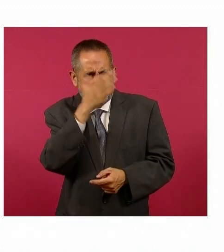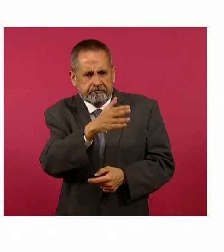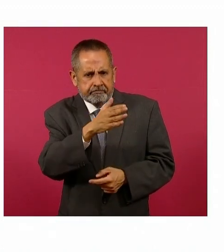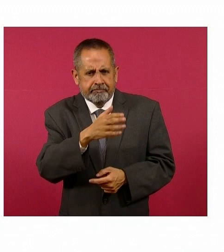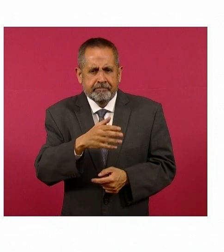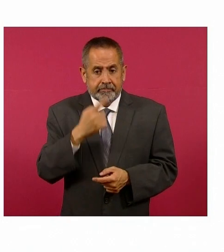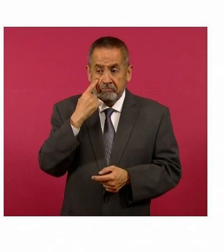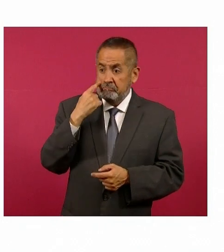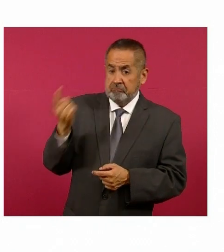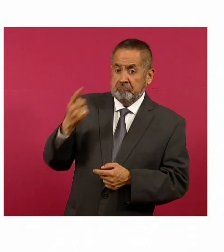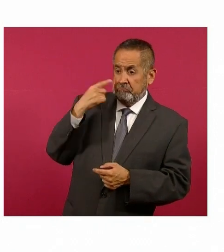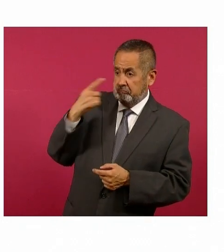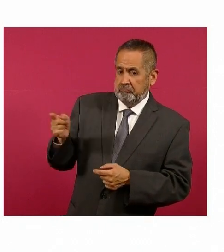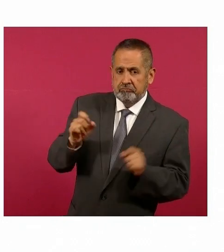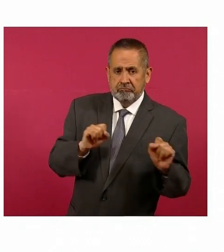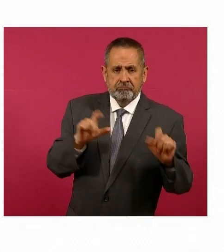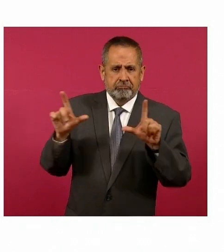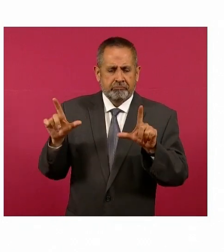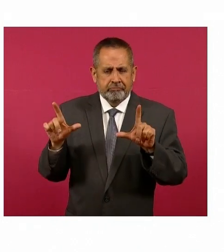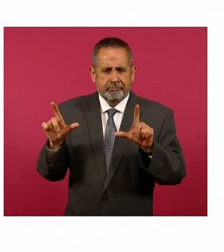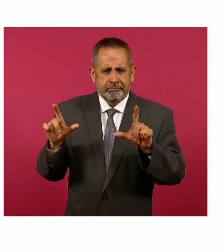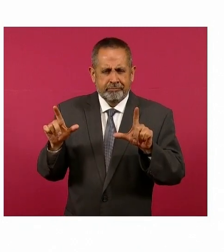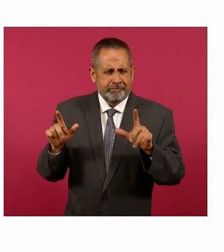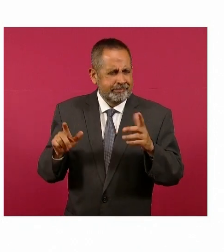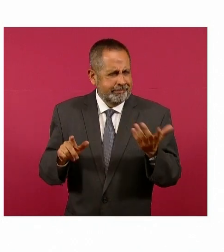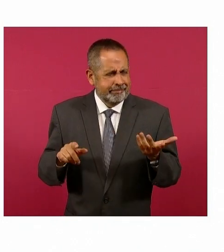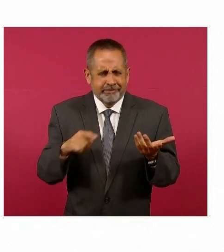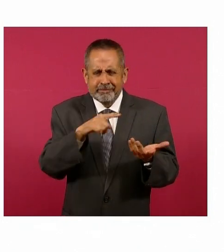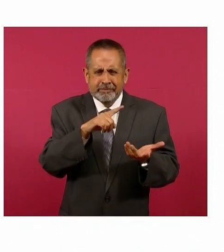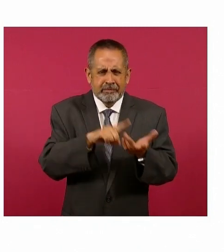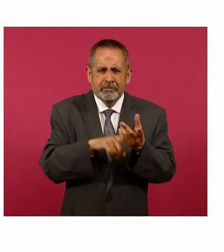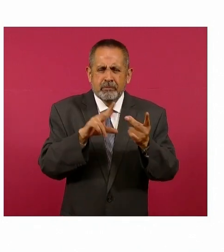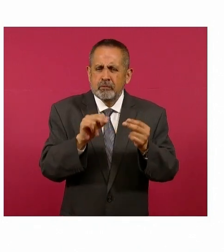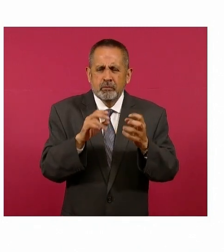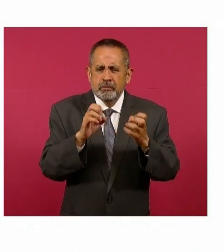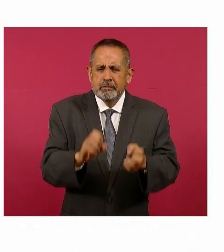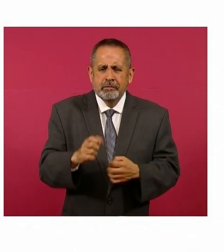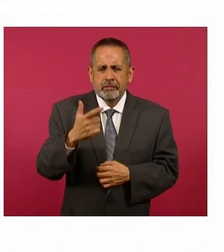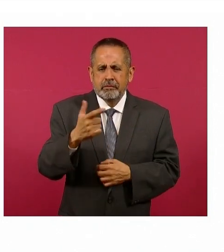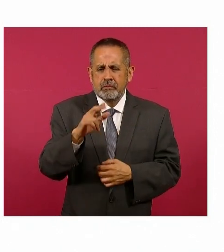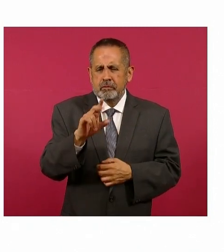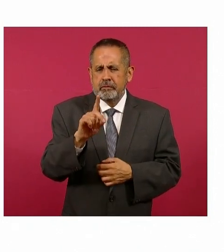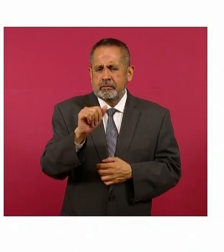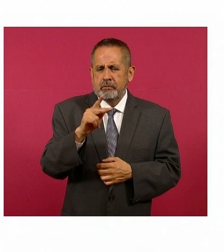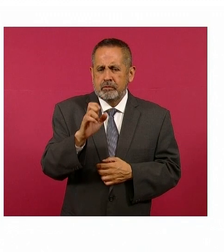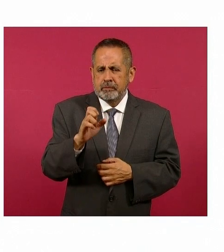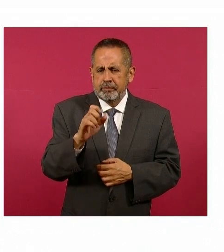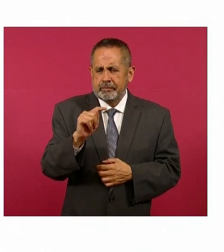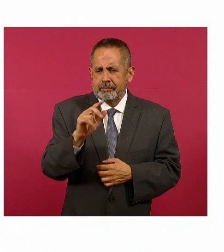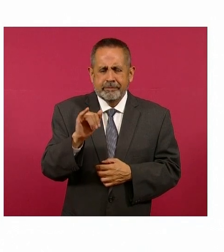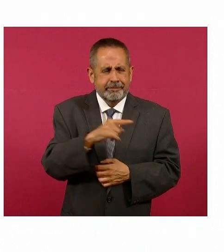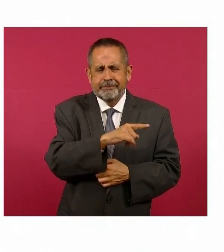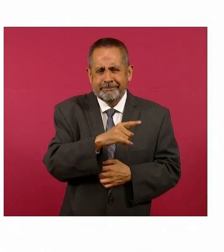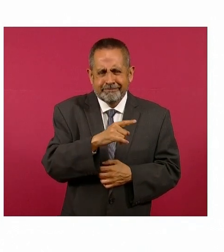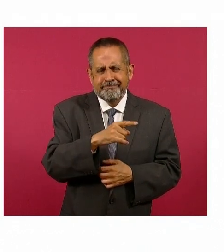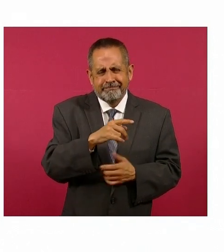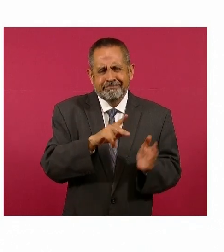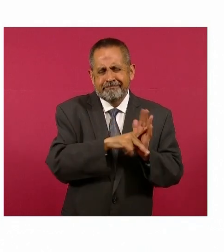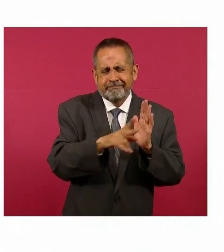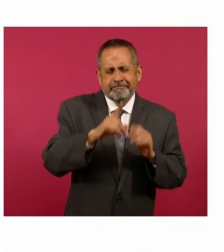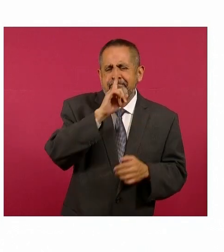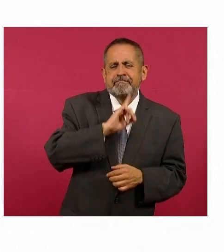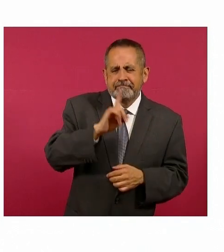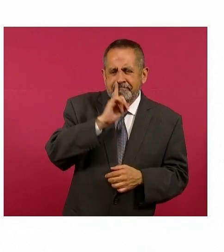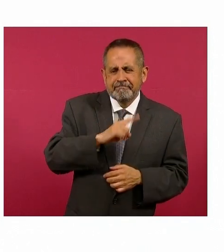en esta foto no aparece Guadalupe Tadei. Reforma mintió. La foto que